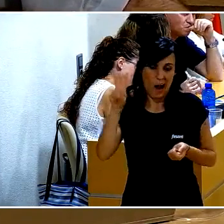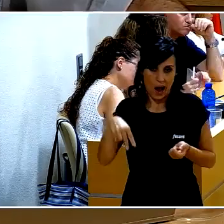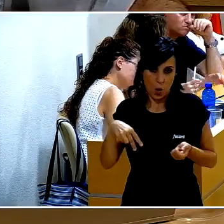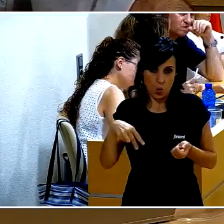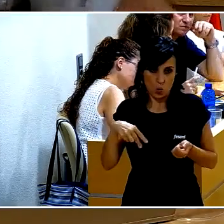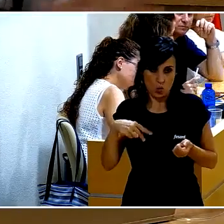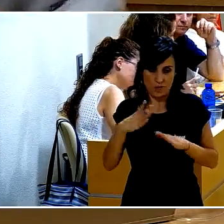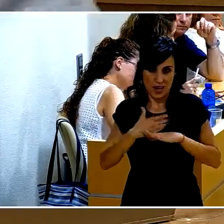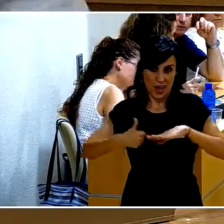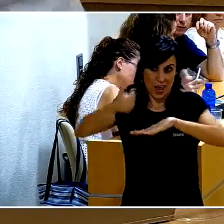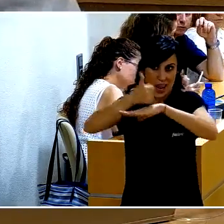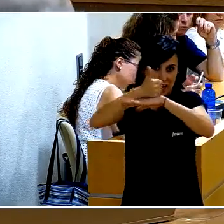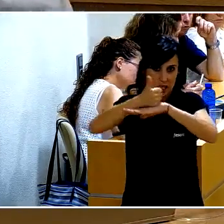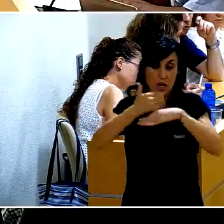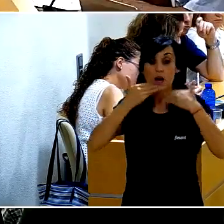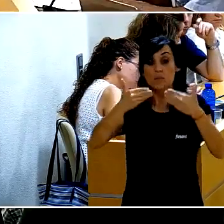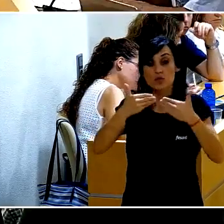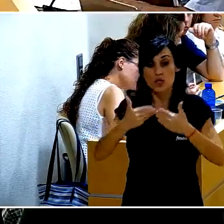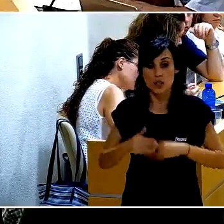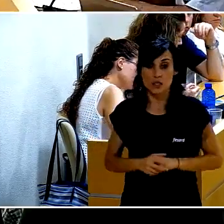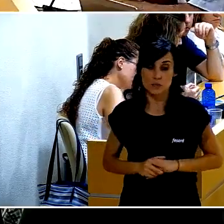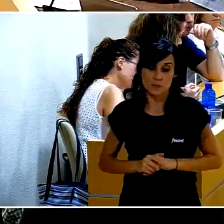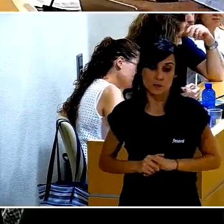sobre todo en la jerarquía. Muchas gracias, espero vuestro apoyo.